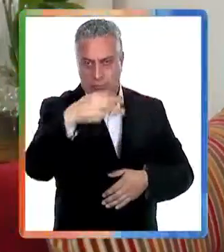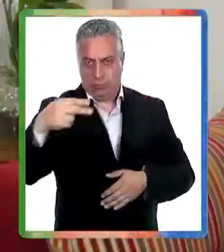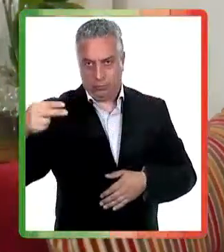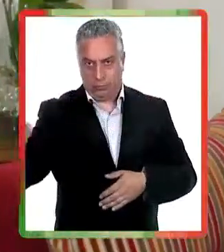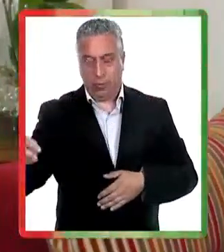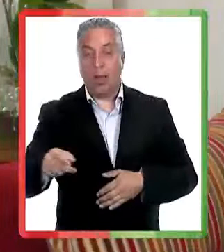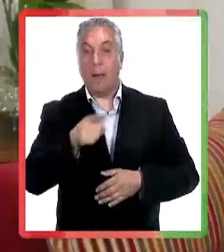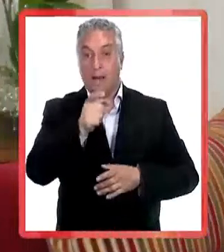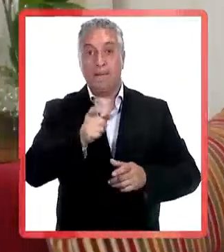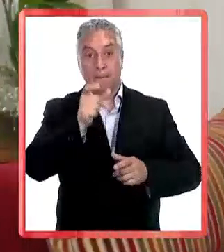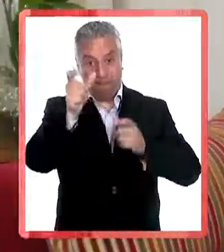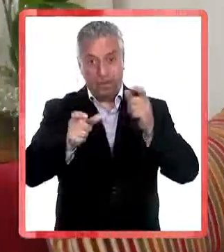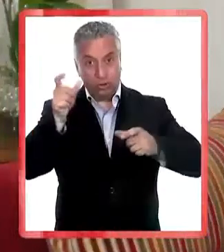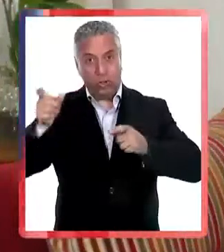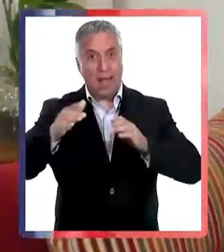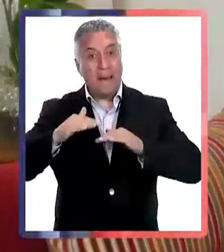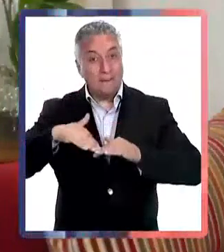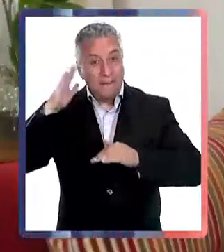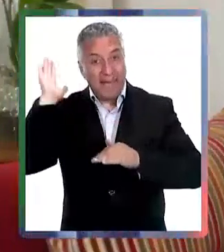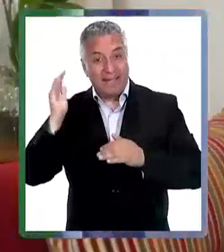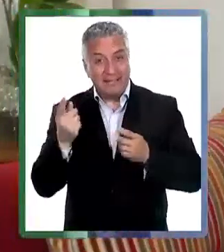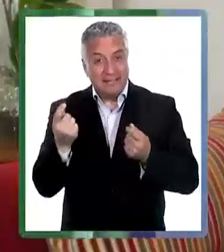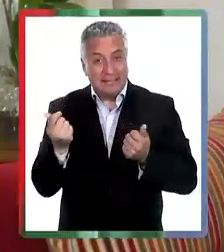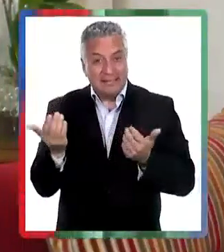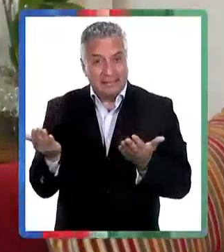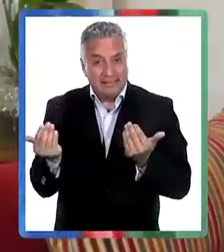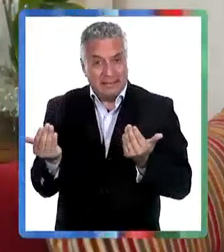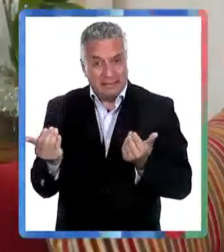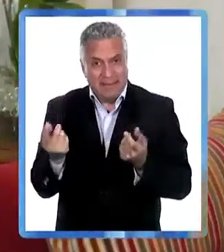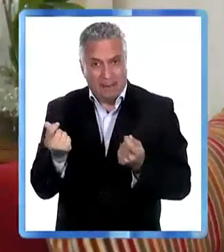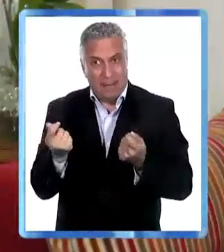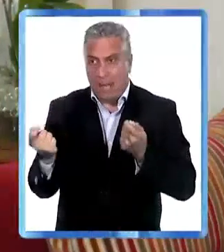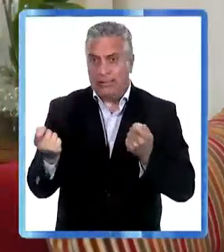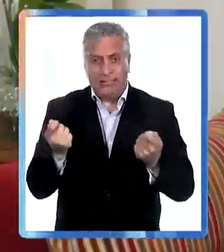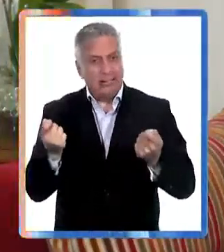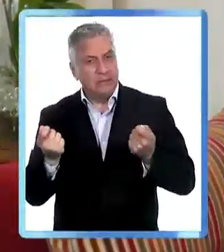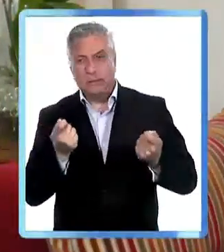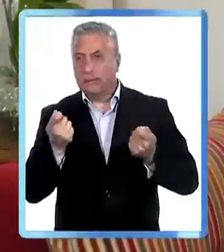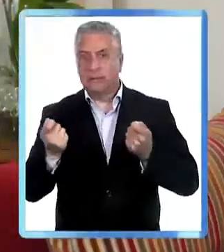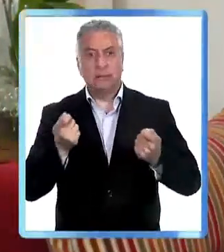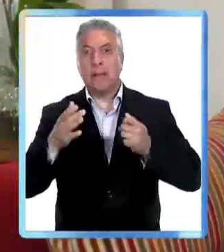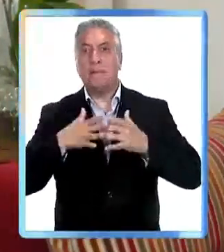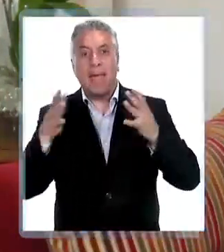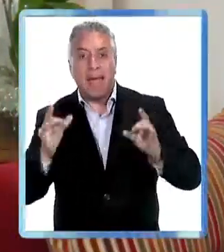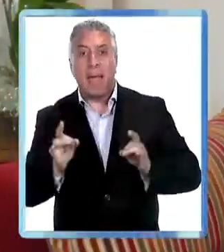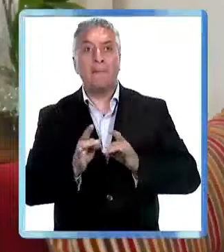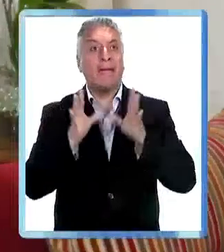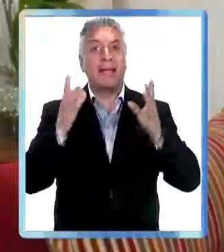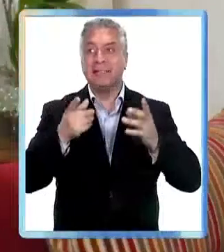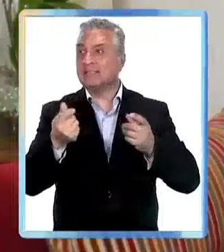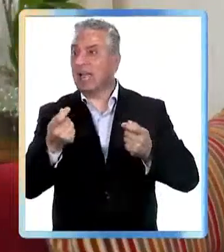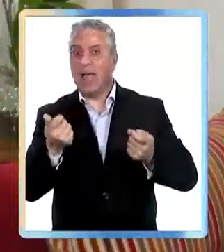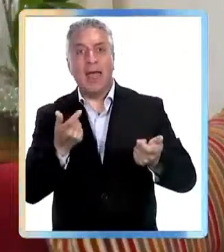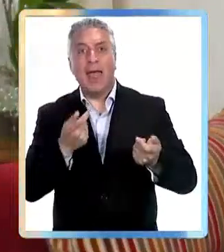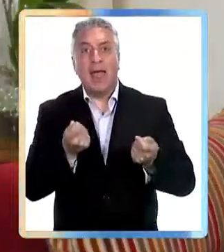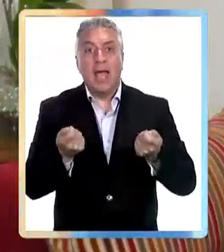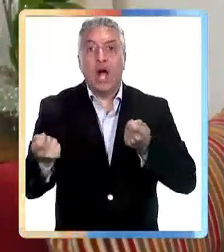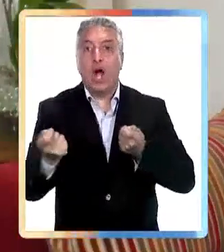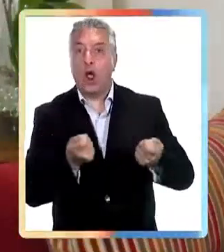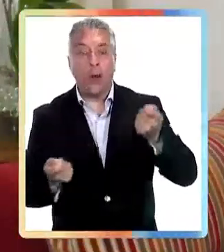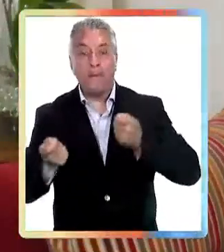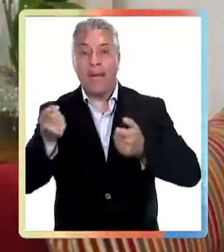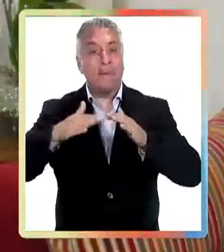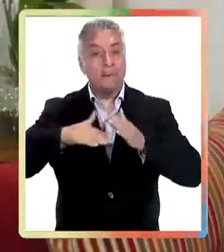Las personas que tenían más necesidad, aquellas personas que tienen más emergencias económicas y que